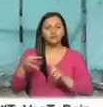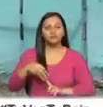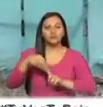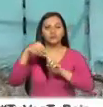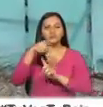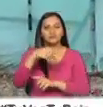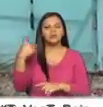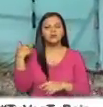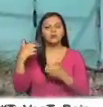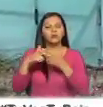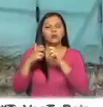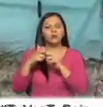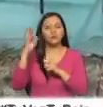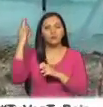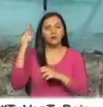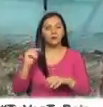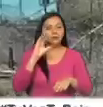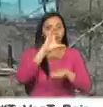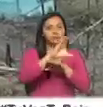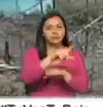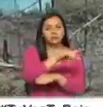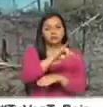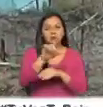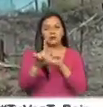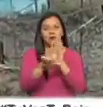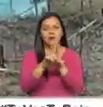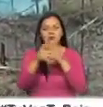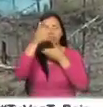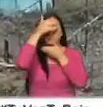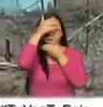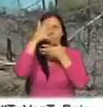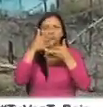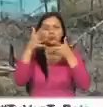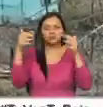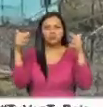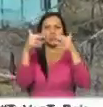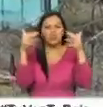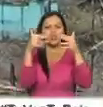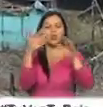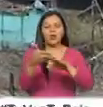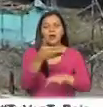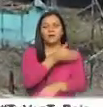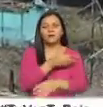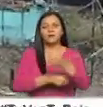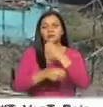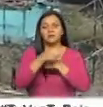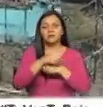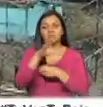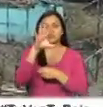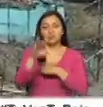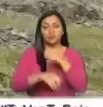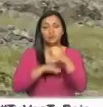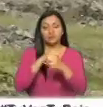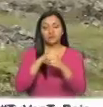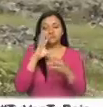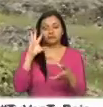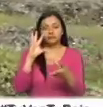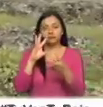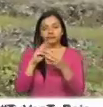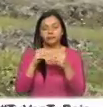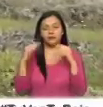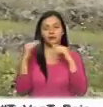fuentes de financiación de grupos armados irregulares en Colombia, sumida en un conflicto armado que desde hace más de medio siglo ha enfrentado a